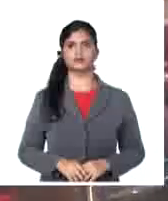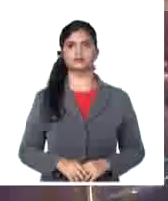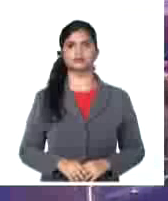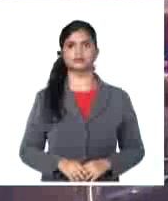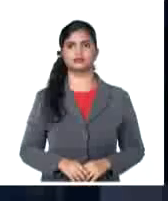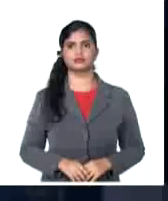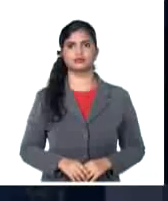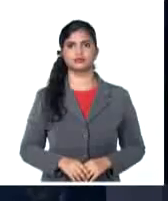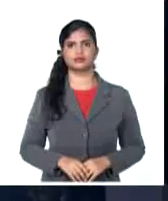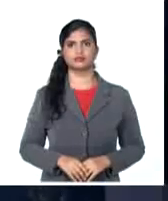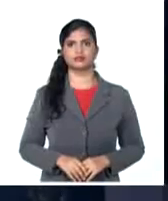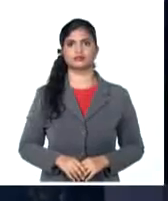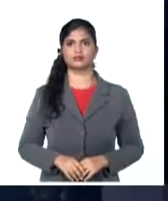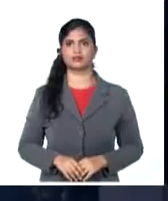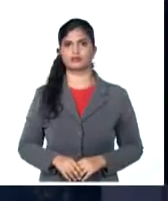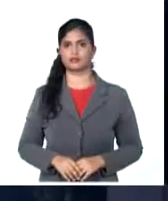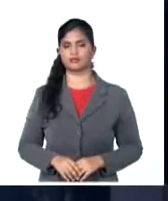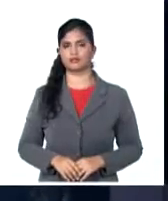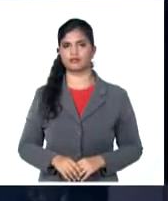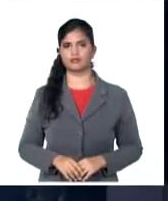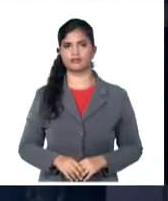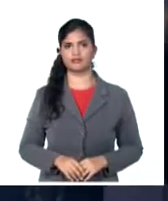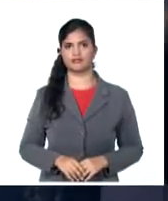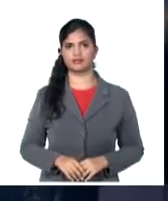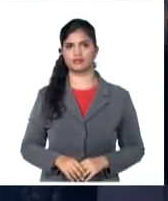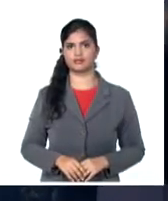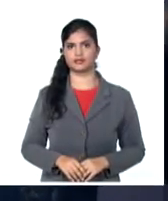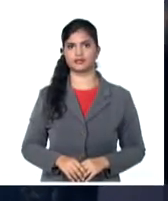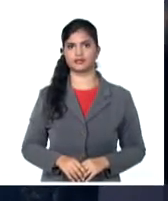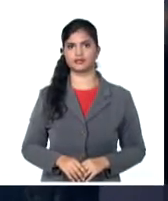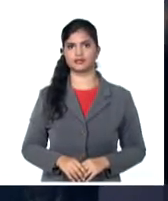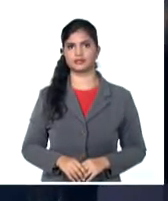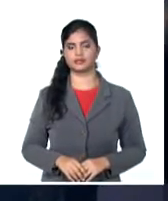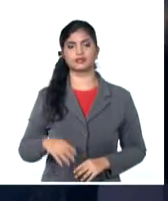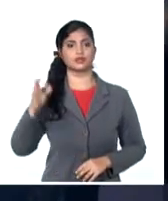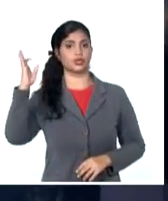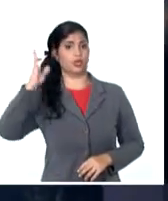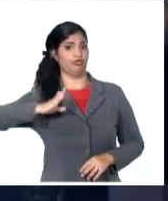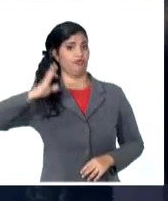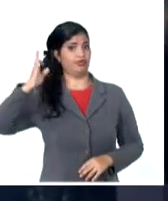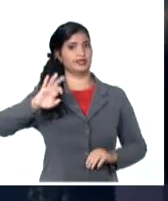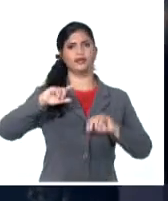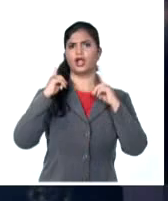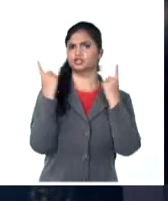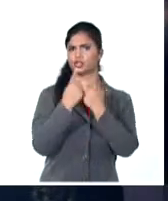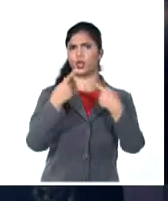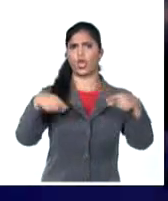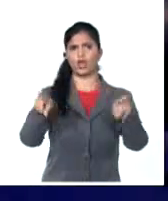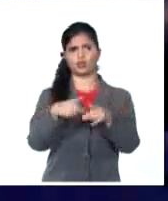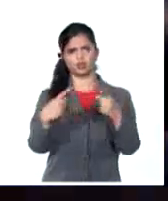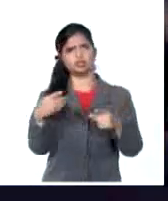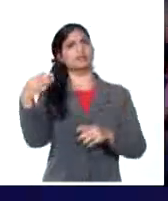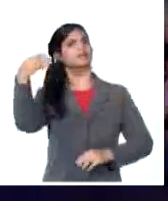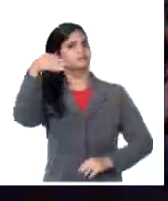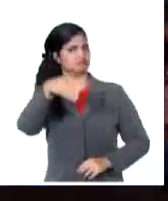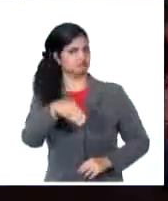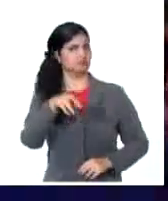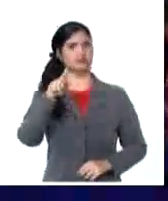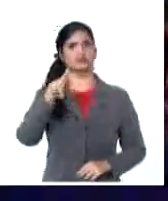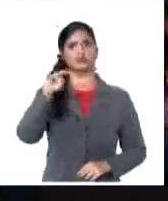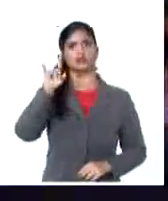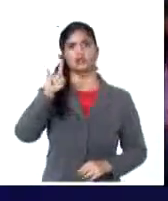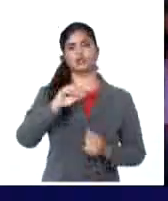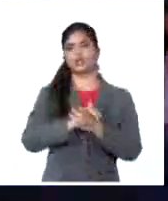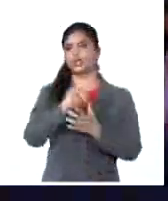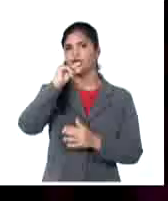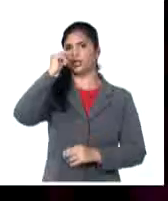El Festival Jozones realmente tiene un abanico de todo tipo de género, rumba, jazz, son. Y bueno, a nosotros